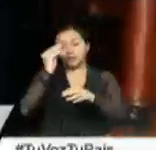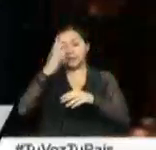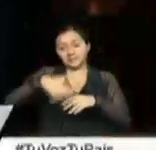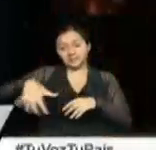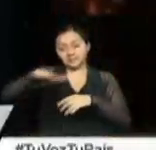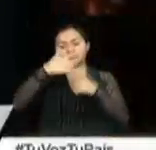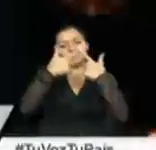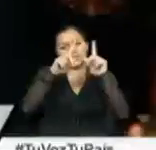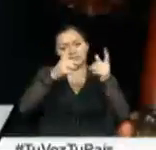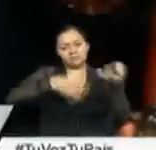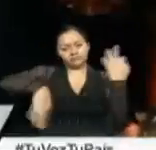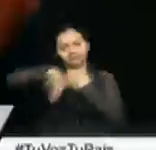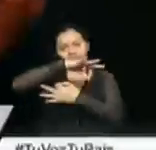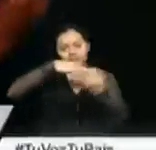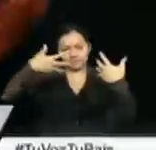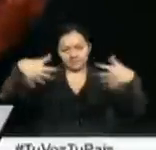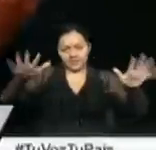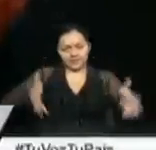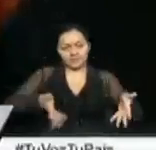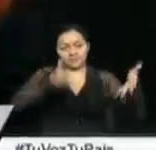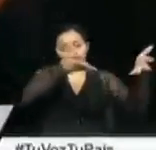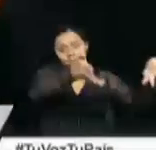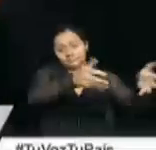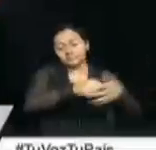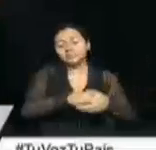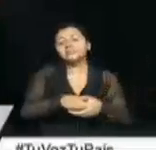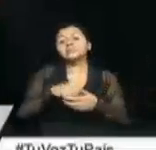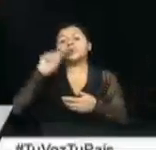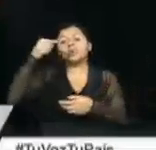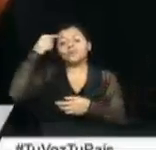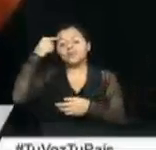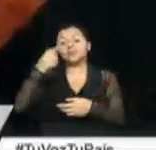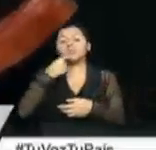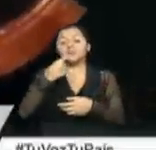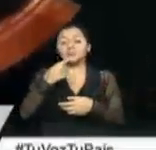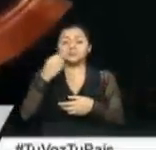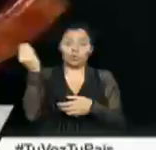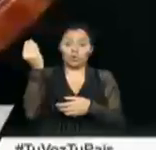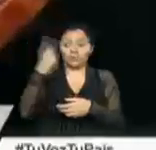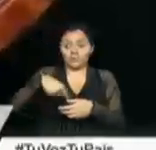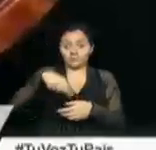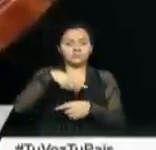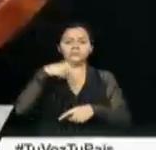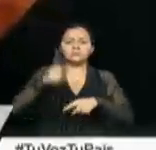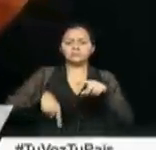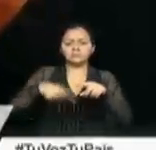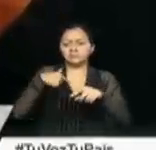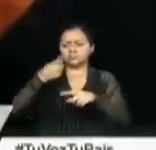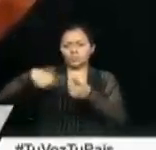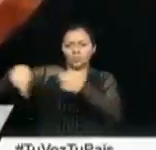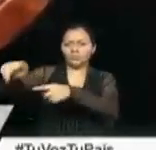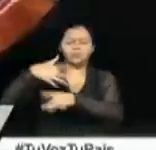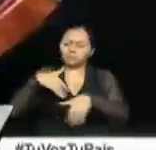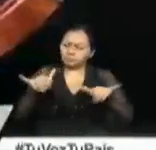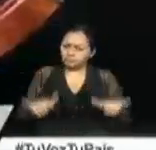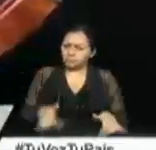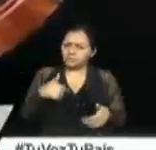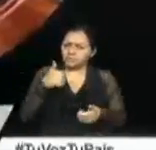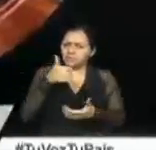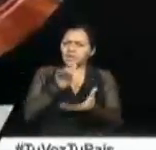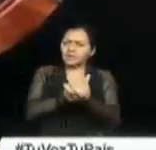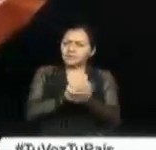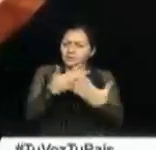liberadas en un canje de prisioneros. Según un portavoz del gobierno, la chica se negó a volver argumentando que está bien donde está y que está